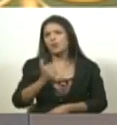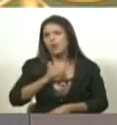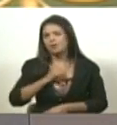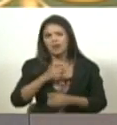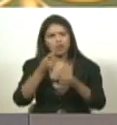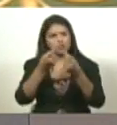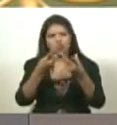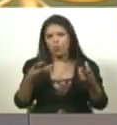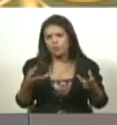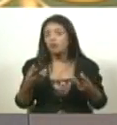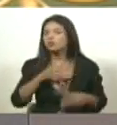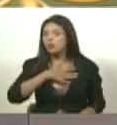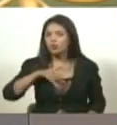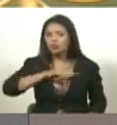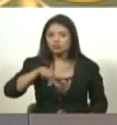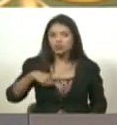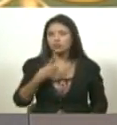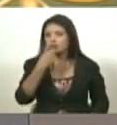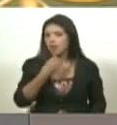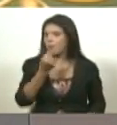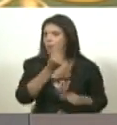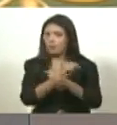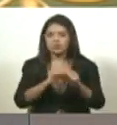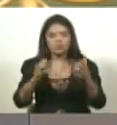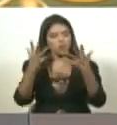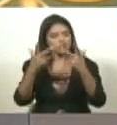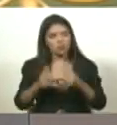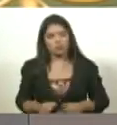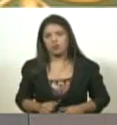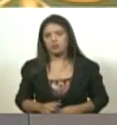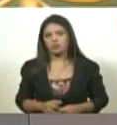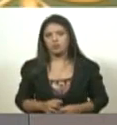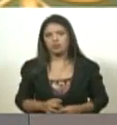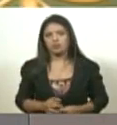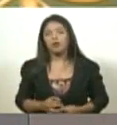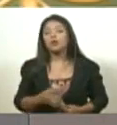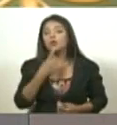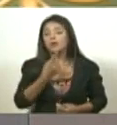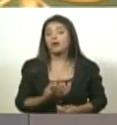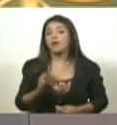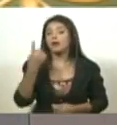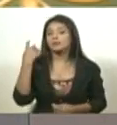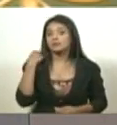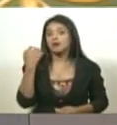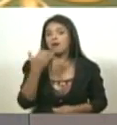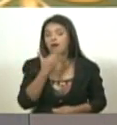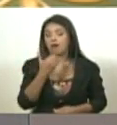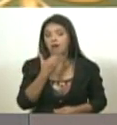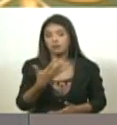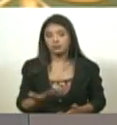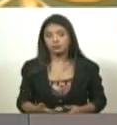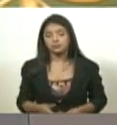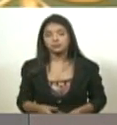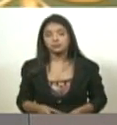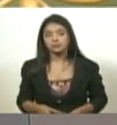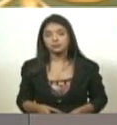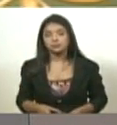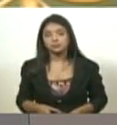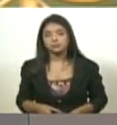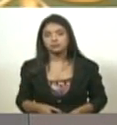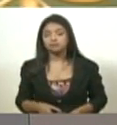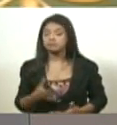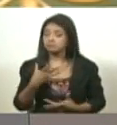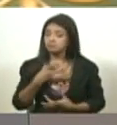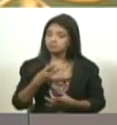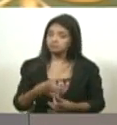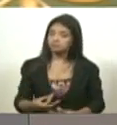Si somos serios, es imposible hablar de números. Y lo que le dijeron ayer fue un acto muy